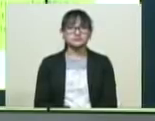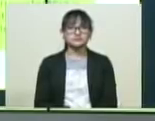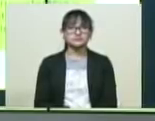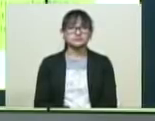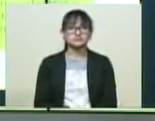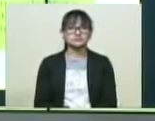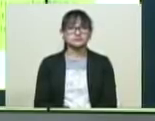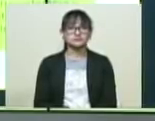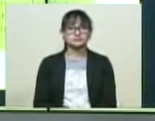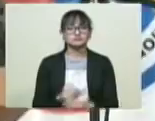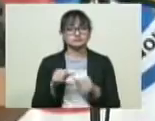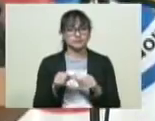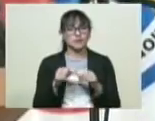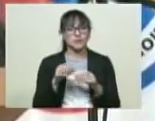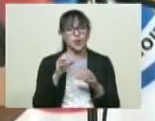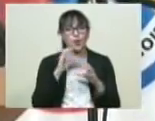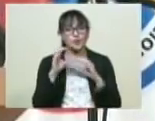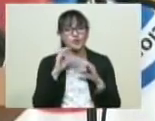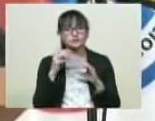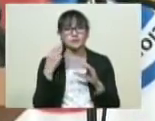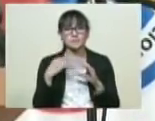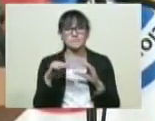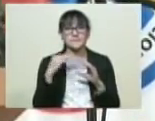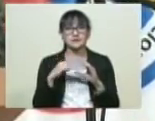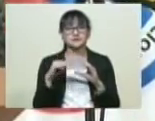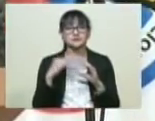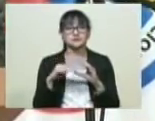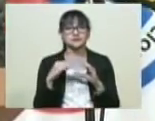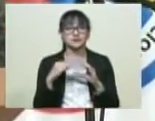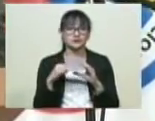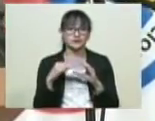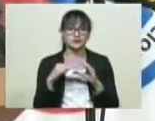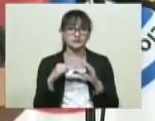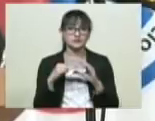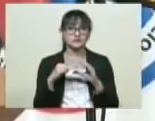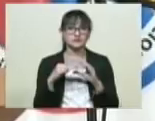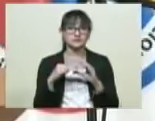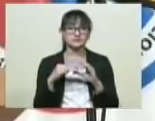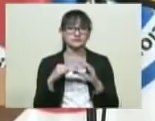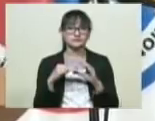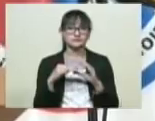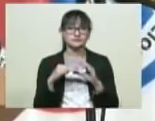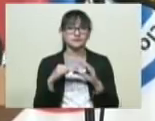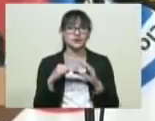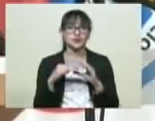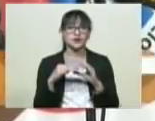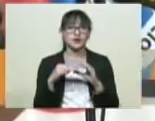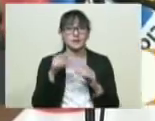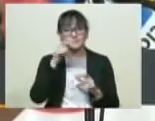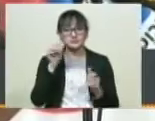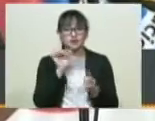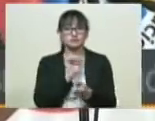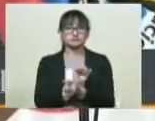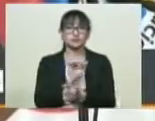mantiene comunicaciones con los detenidos.